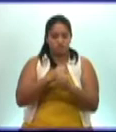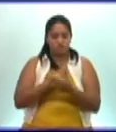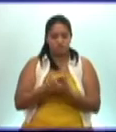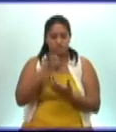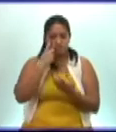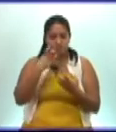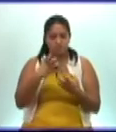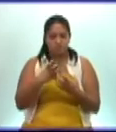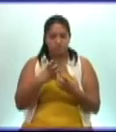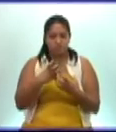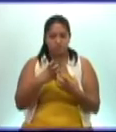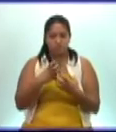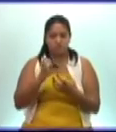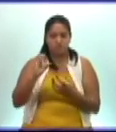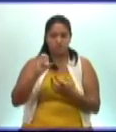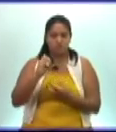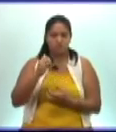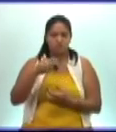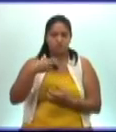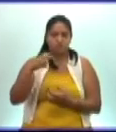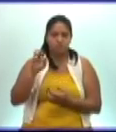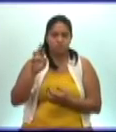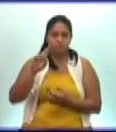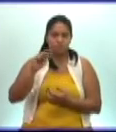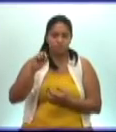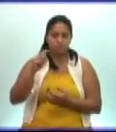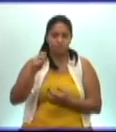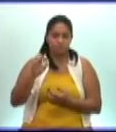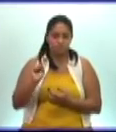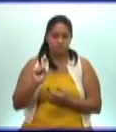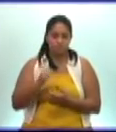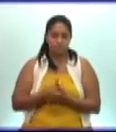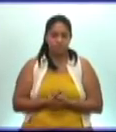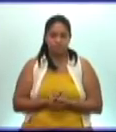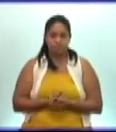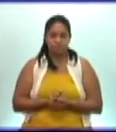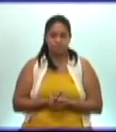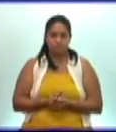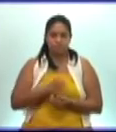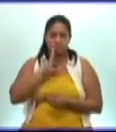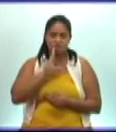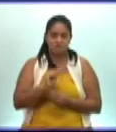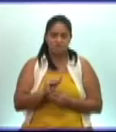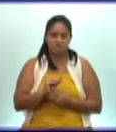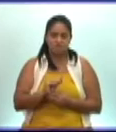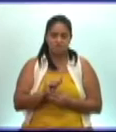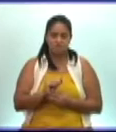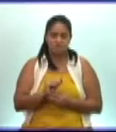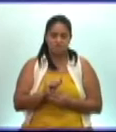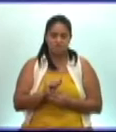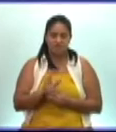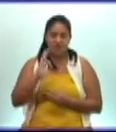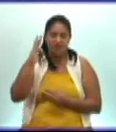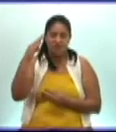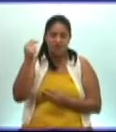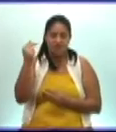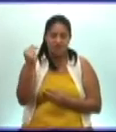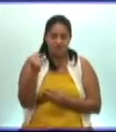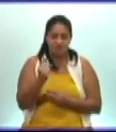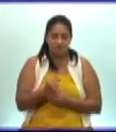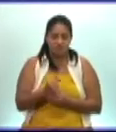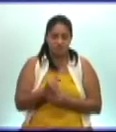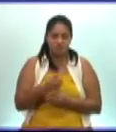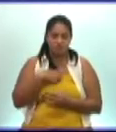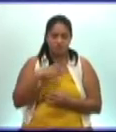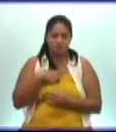término coherente. El término coherente implica que las radiaciones en particular tienen que tener la